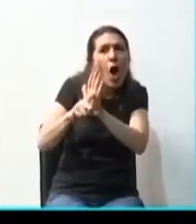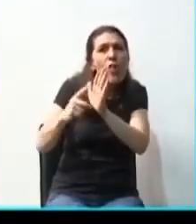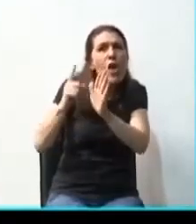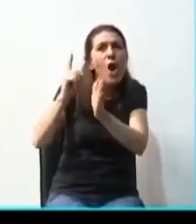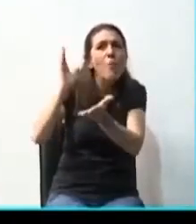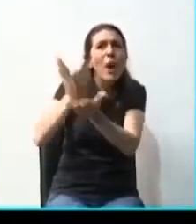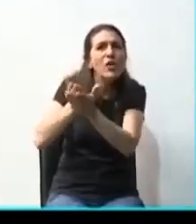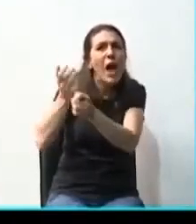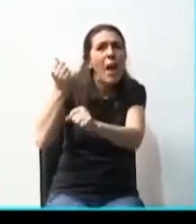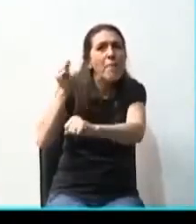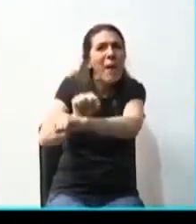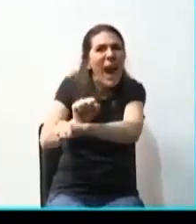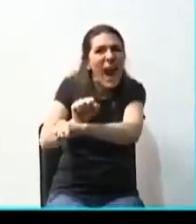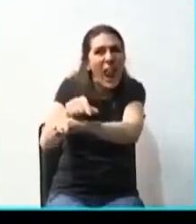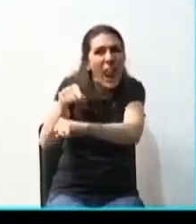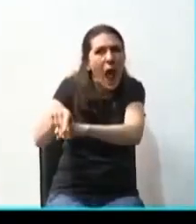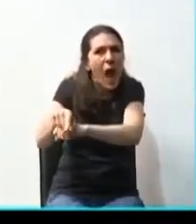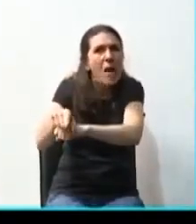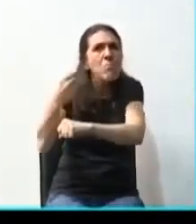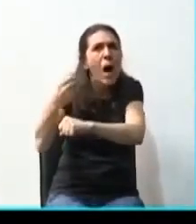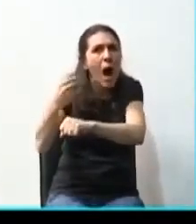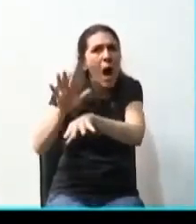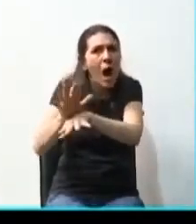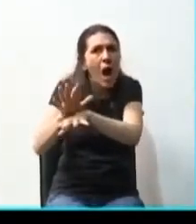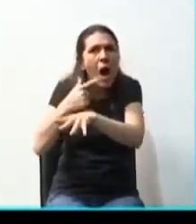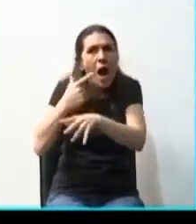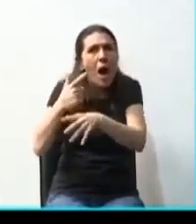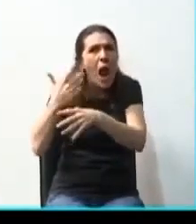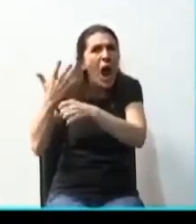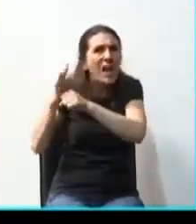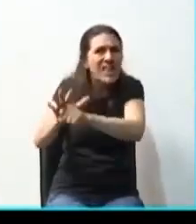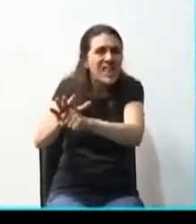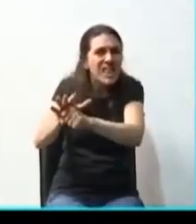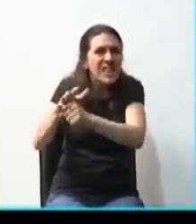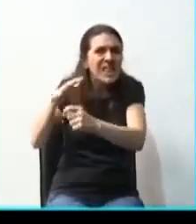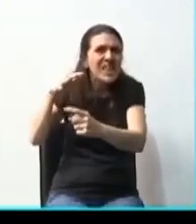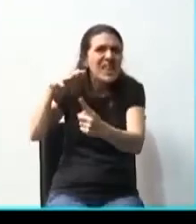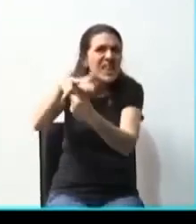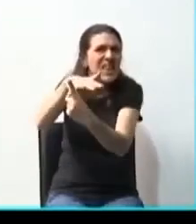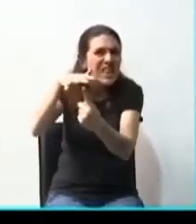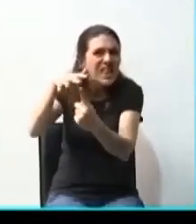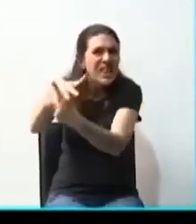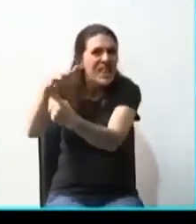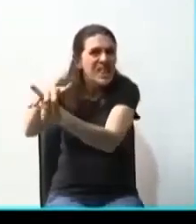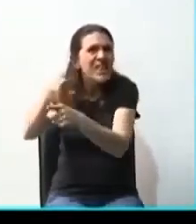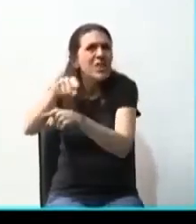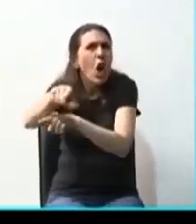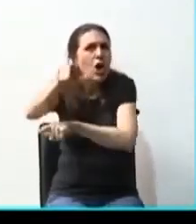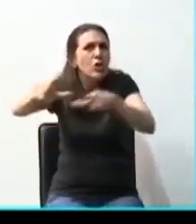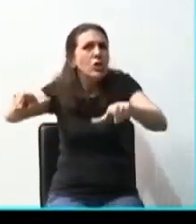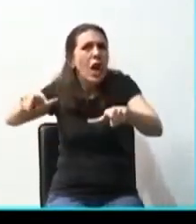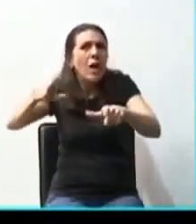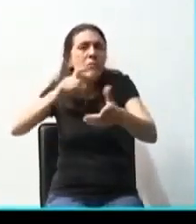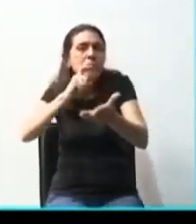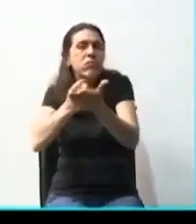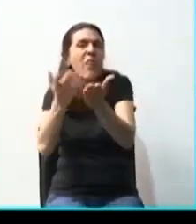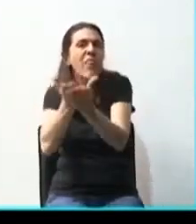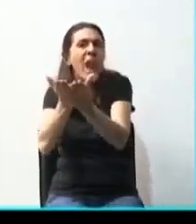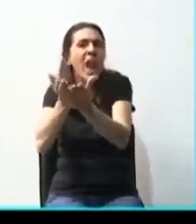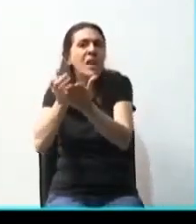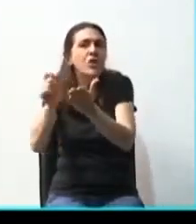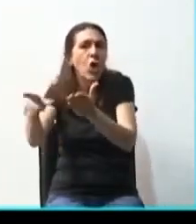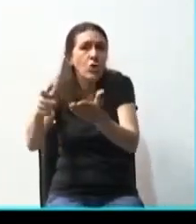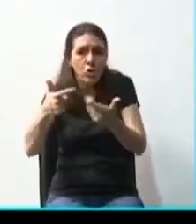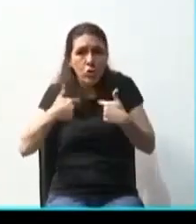consideramos que apunta a fortalecer la capacidad represiva del Estado de la ciudad y a negar derechos individuales fundamentales. No podríamos